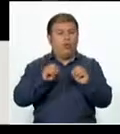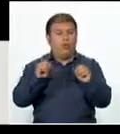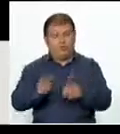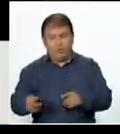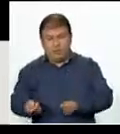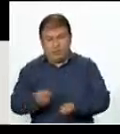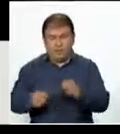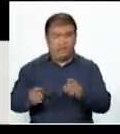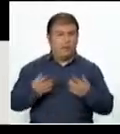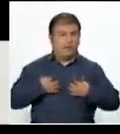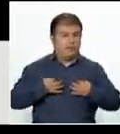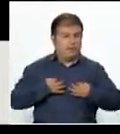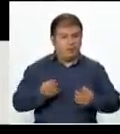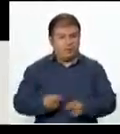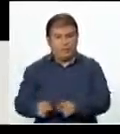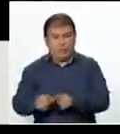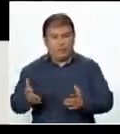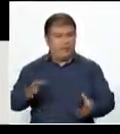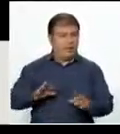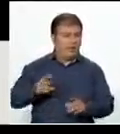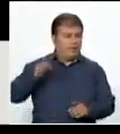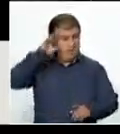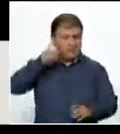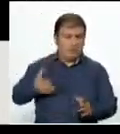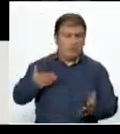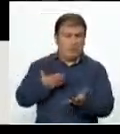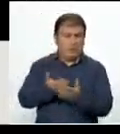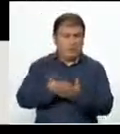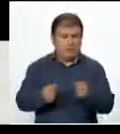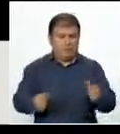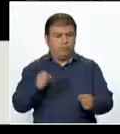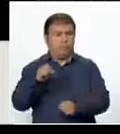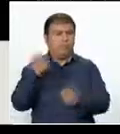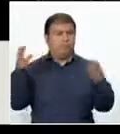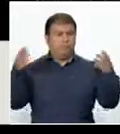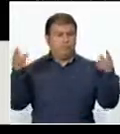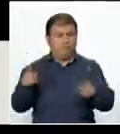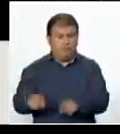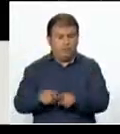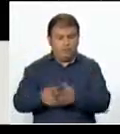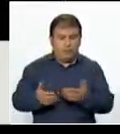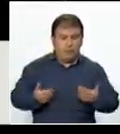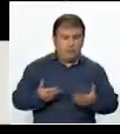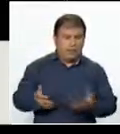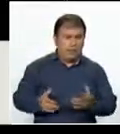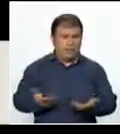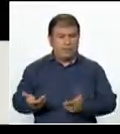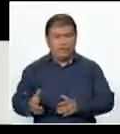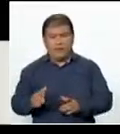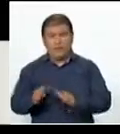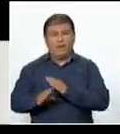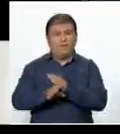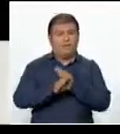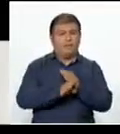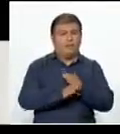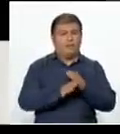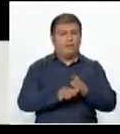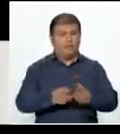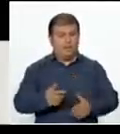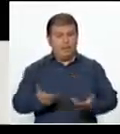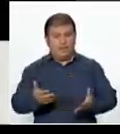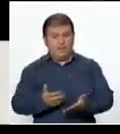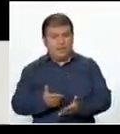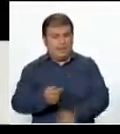otros. Ellos fueron atendidos de inmediato por la policía, que llegó a bordo de algunos patrulleros. Intentaron aplicarles algunos torniquetes para evitar que las